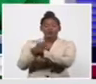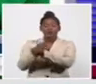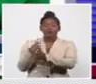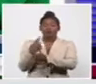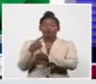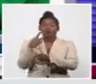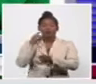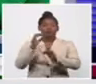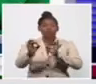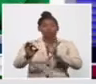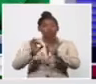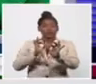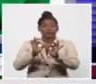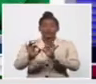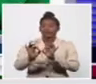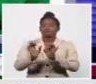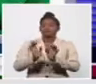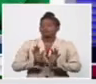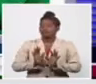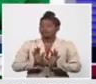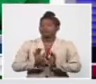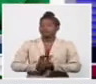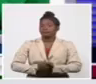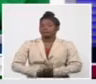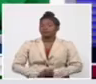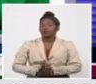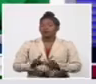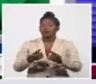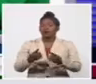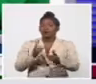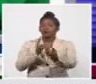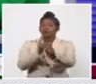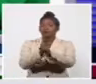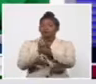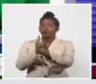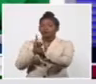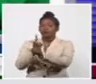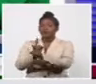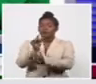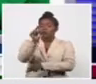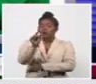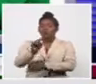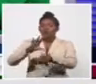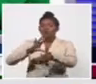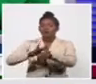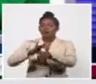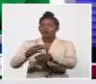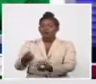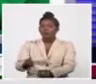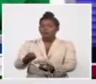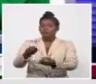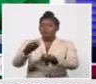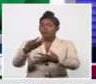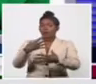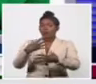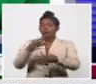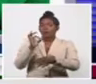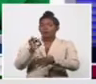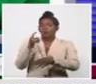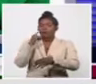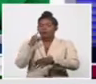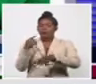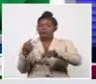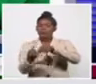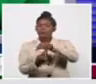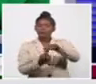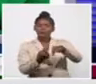tener, porque los contactos de casos confirmados previamente es un grupo de mucho riesgo,